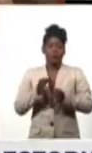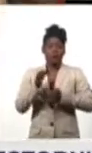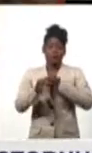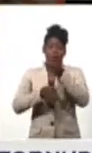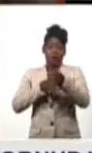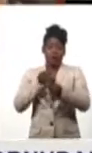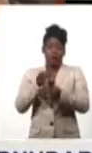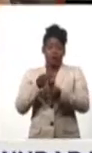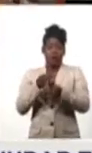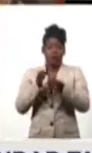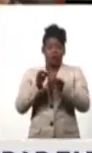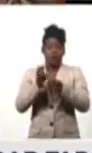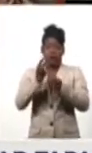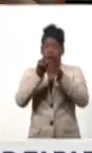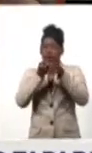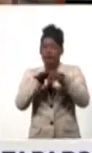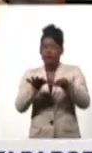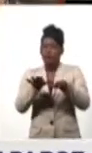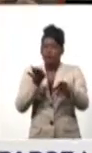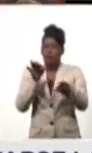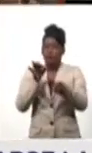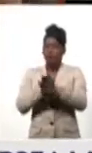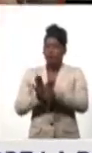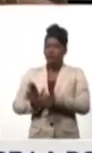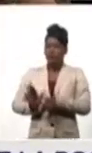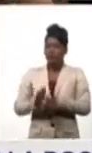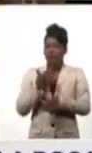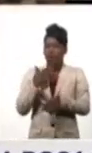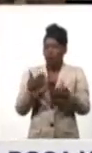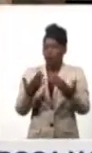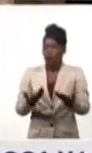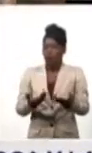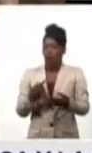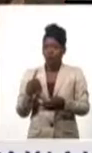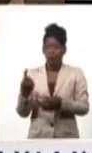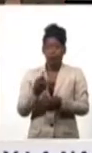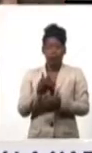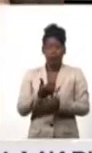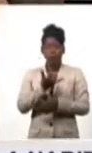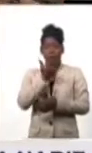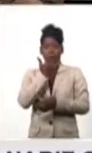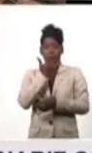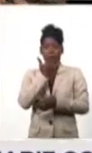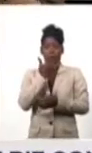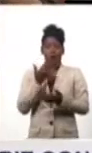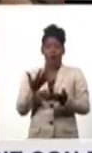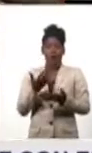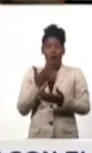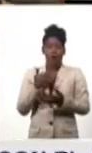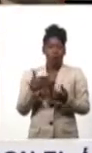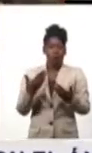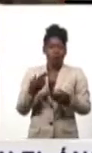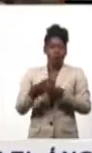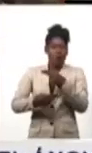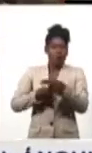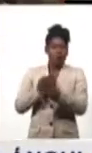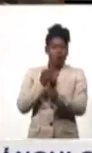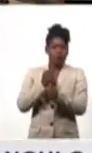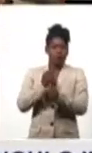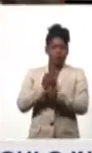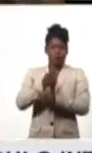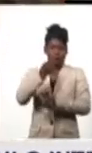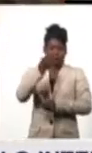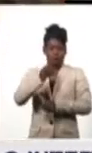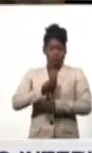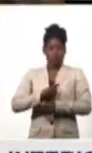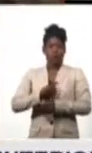de las pandemias, es a partir de una relación inadecuada, irresponsable, pudiéramos decir, del hombre con relación a